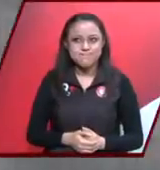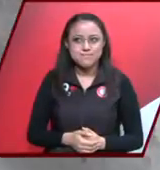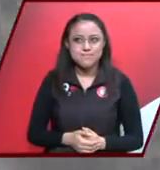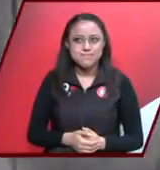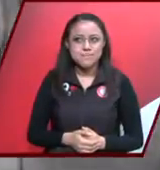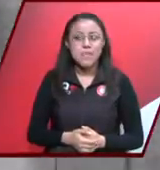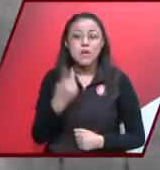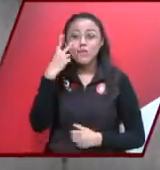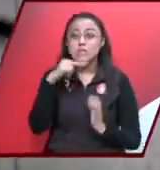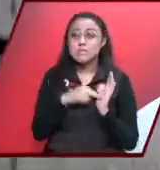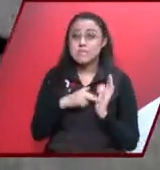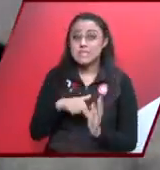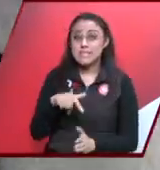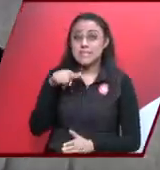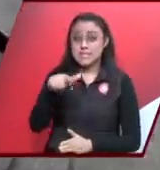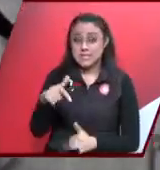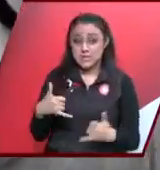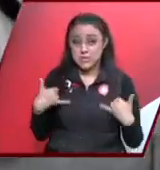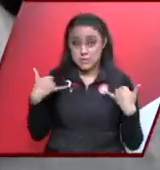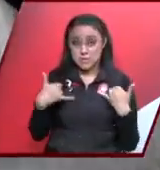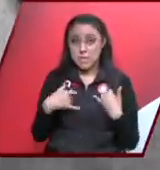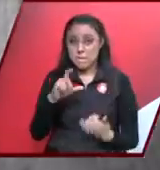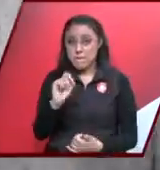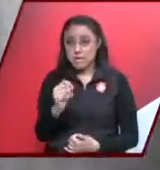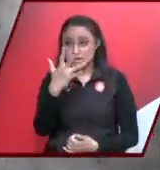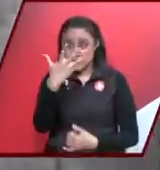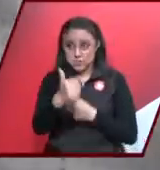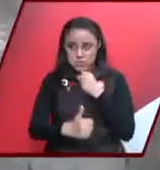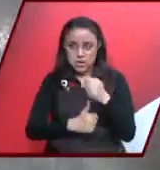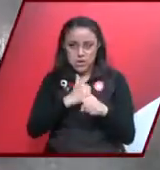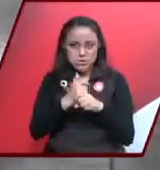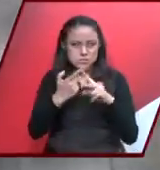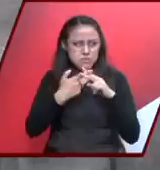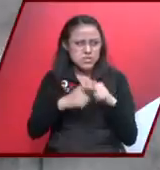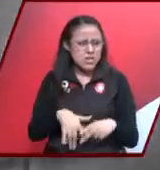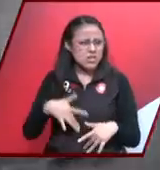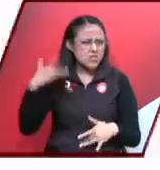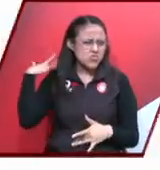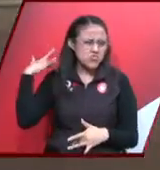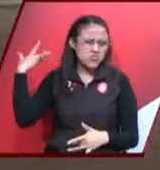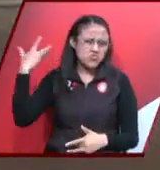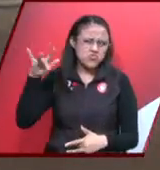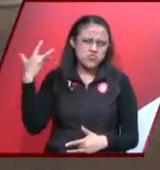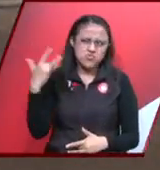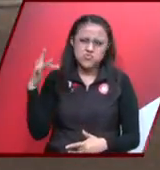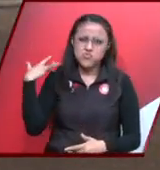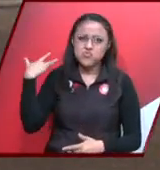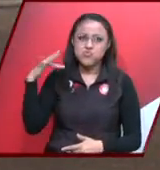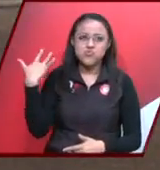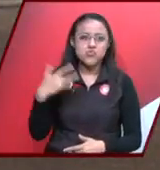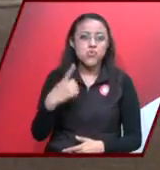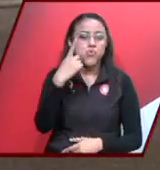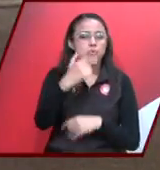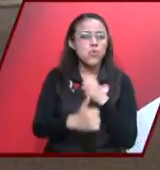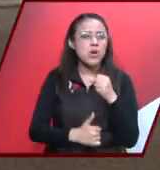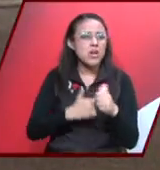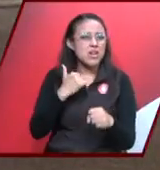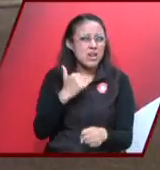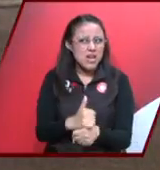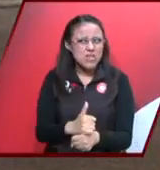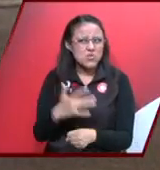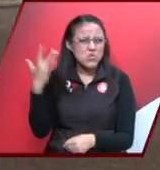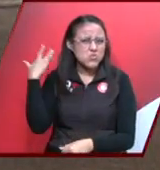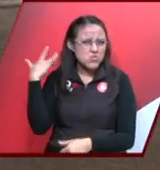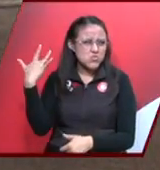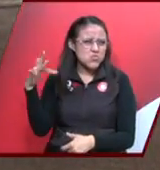Desde 2017, esta joven de 25 años inició con fuertes dolores en la espalda. Hace un año se volvió un dolor muy, muy